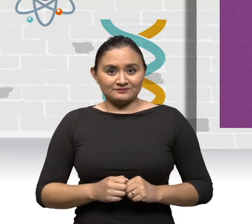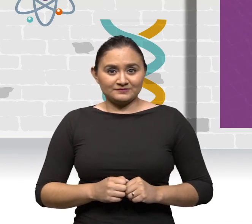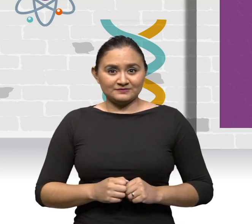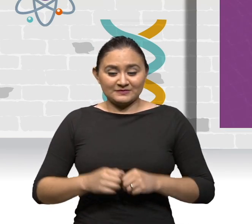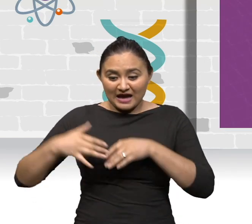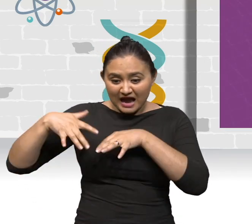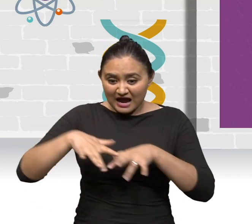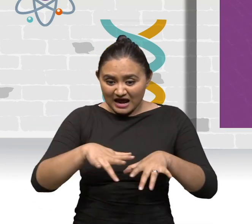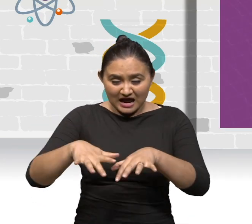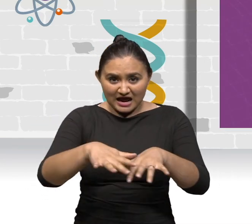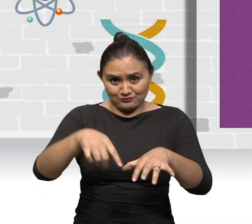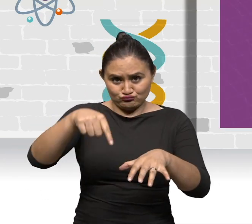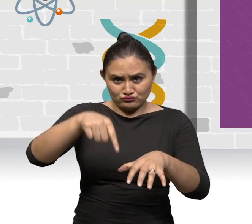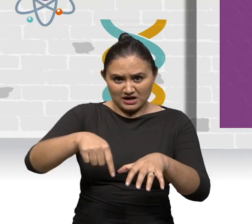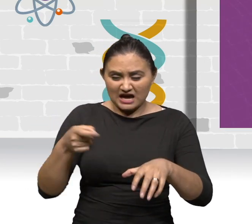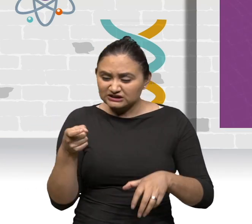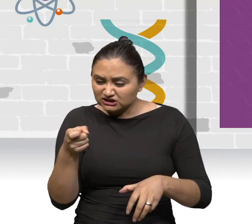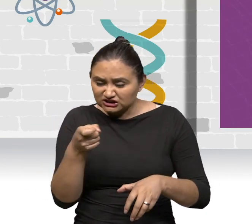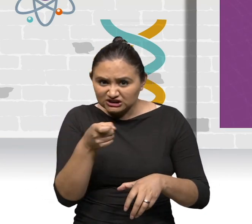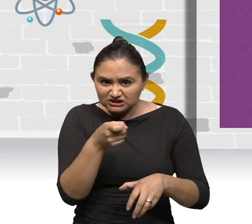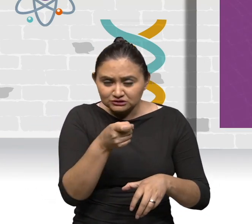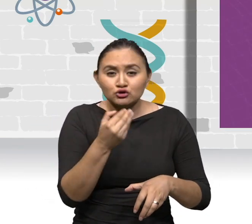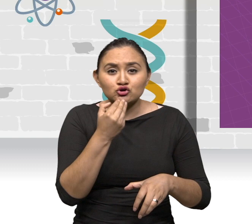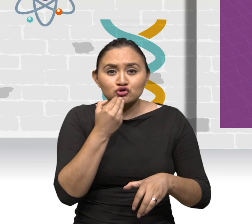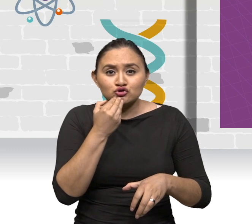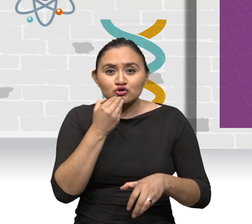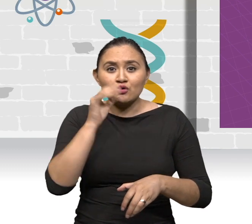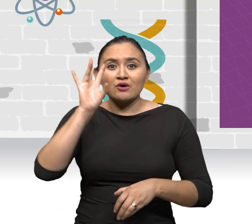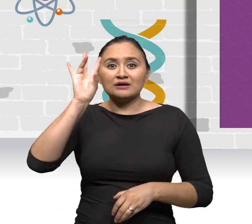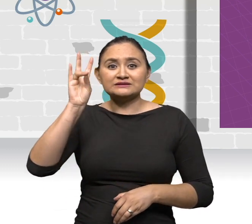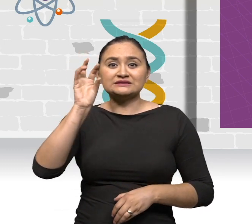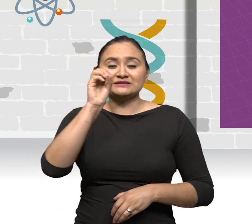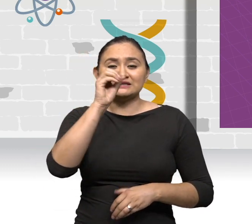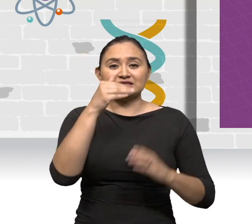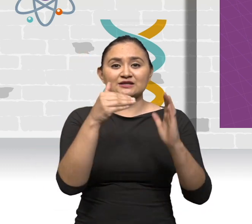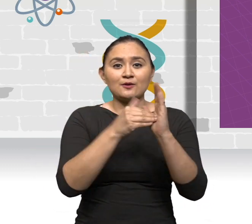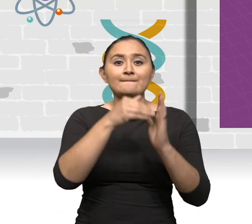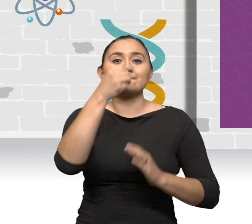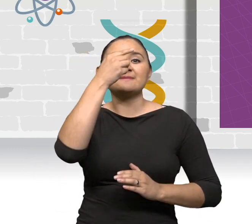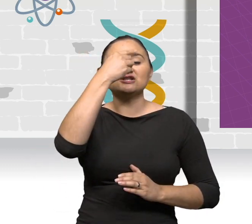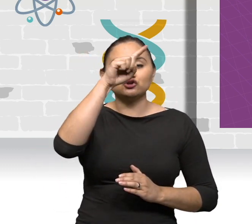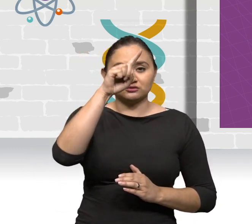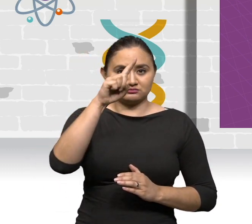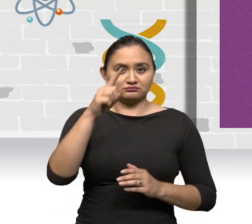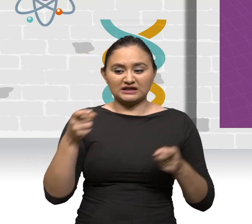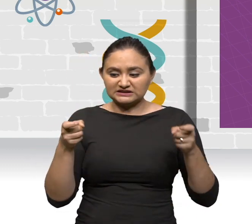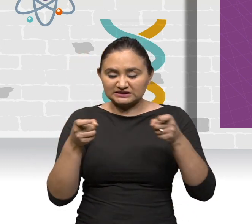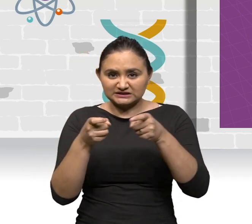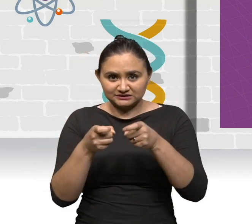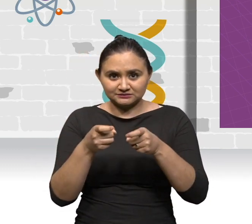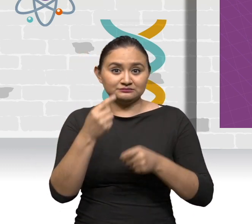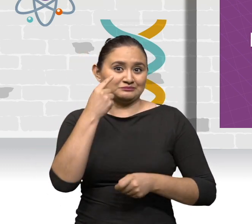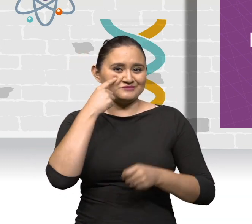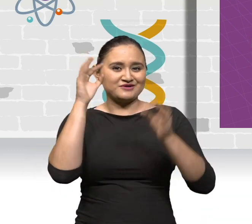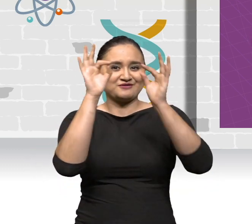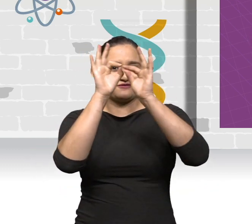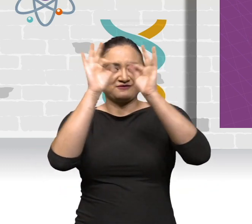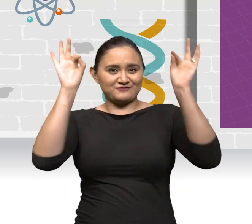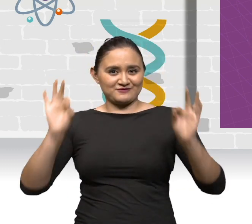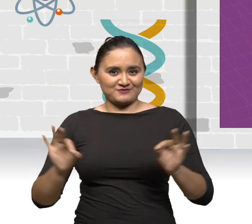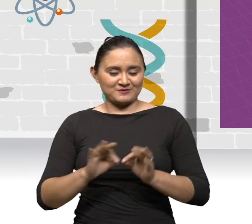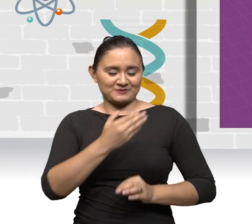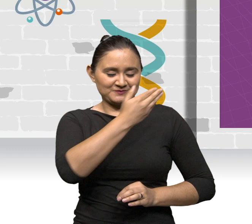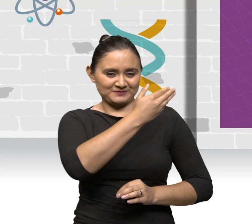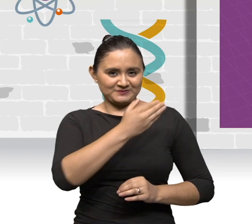que la concentración inicial de bacterias es del orden de 700 millones de bacterias por cada mililitro, 7 por 10 a la 8 en